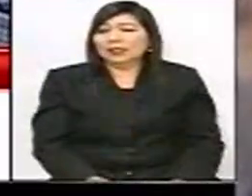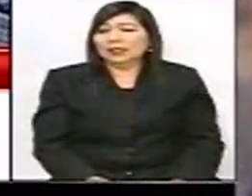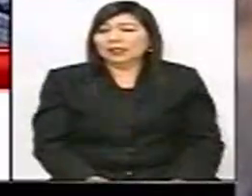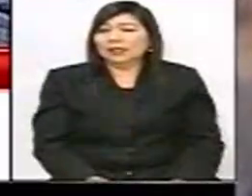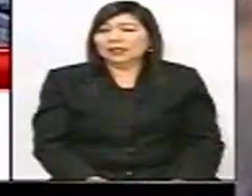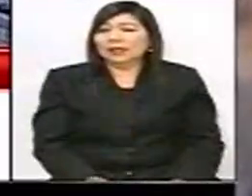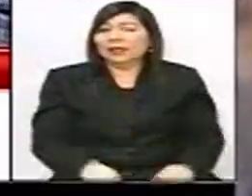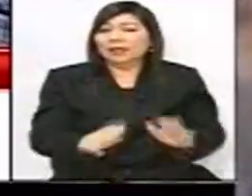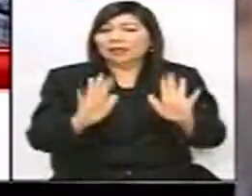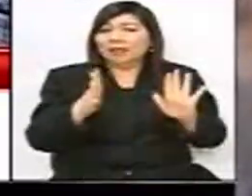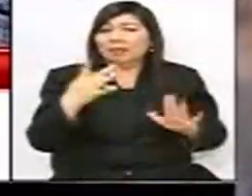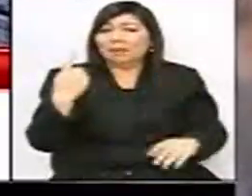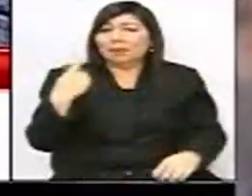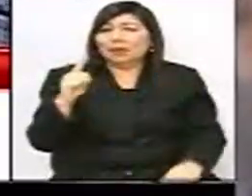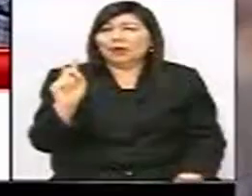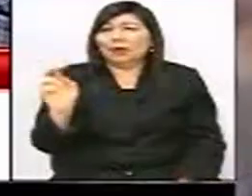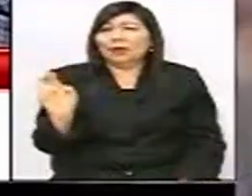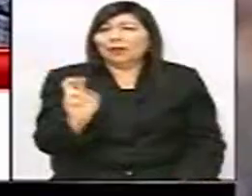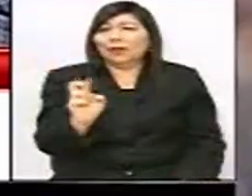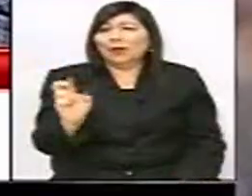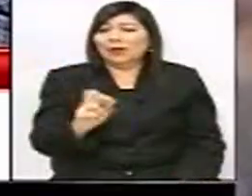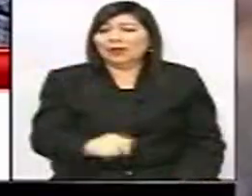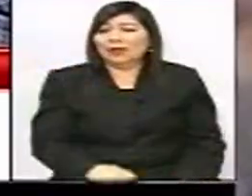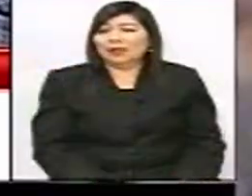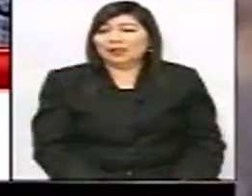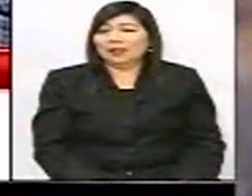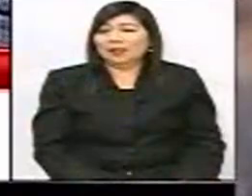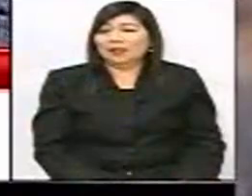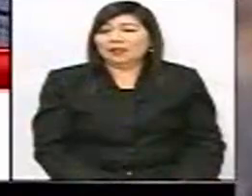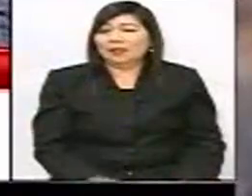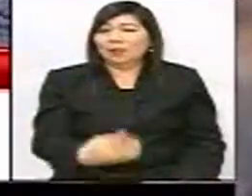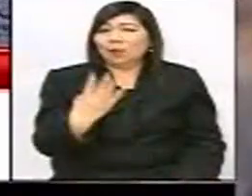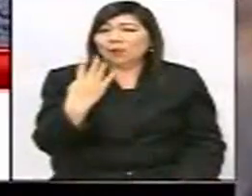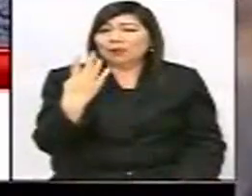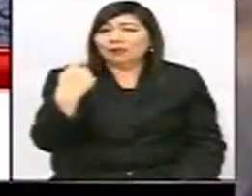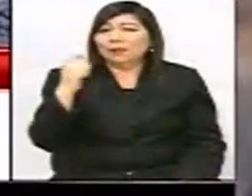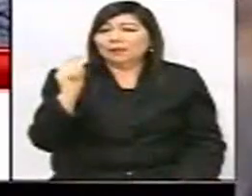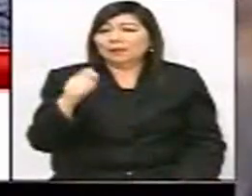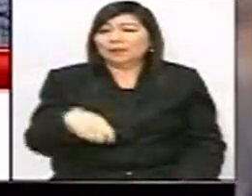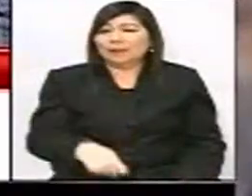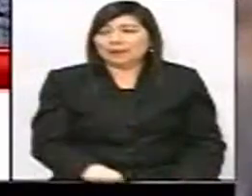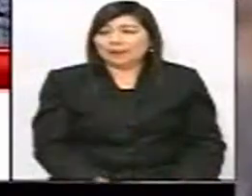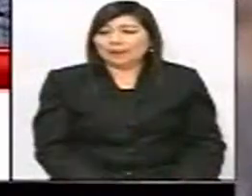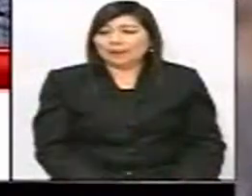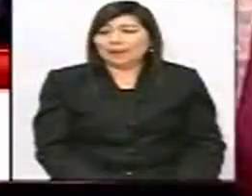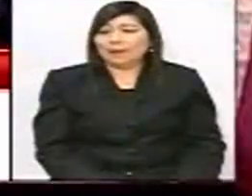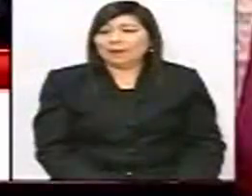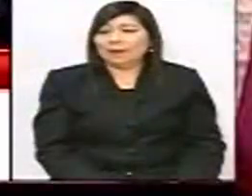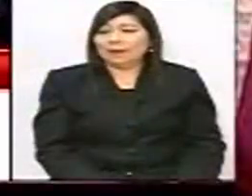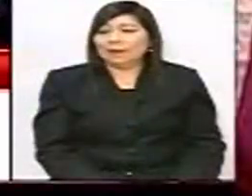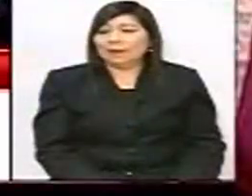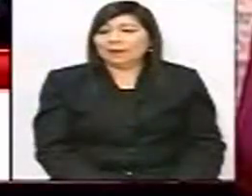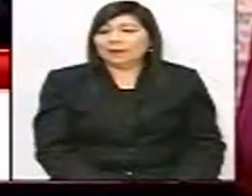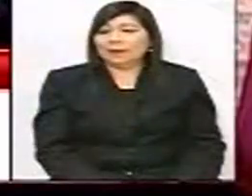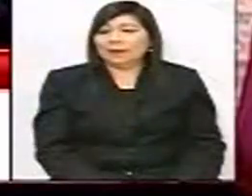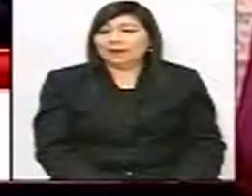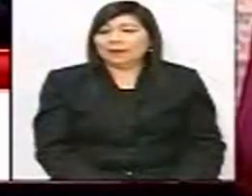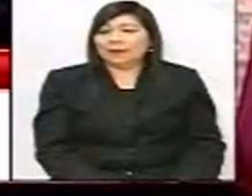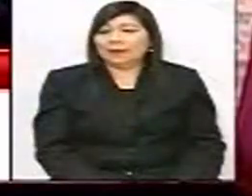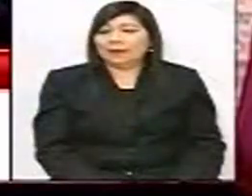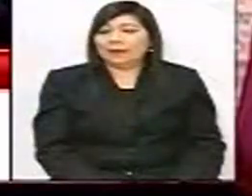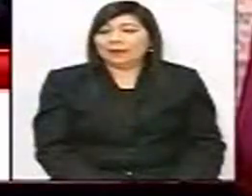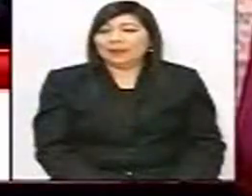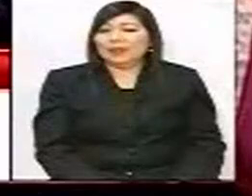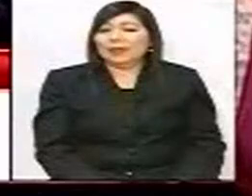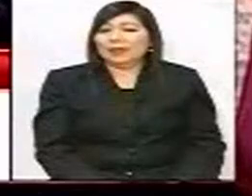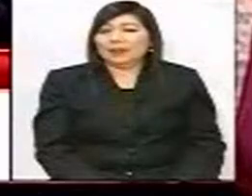cerca de 10 mil millones de dólares. La municipalidad va a recibir 4%. Gracias, presidente. Congresista Lejano. El